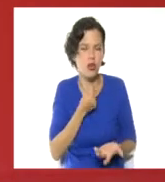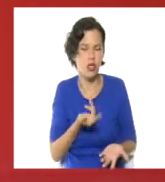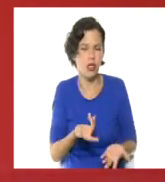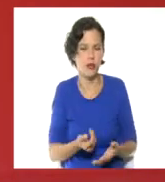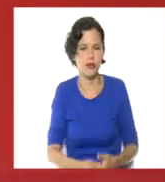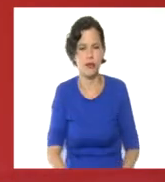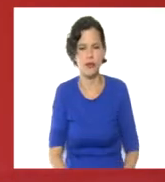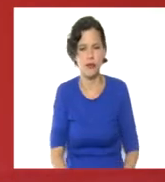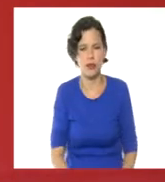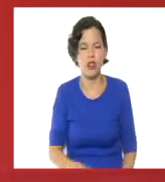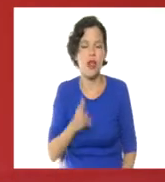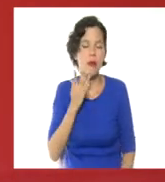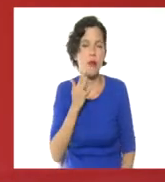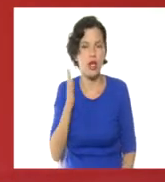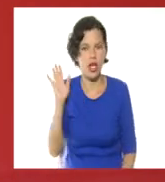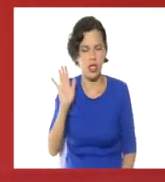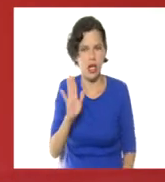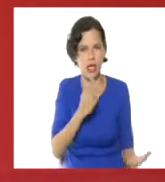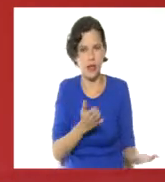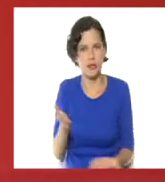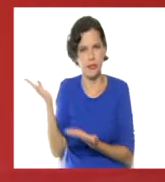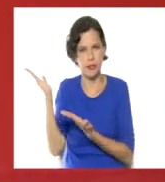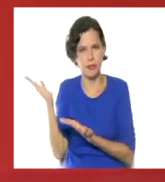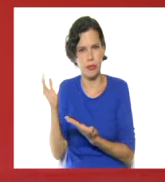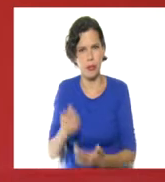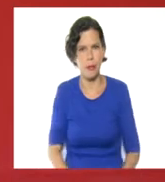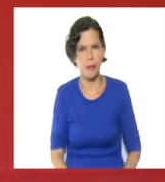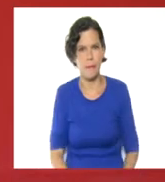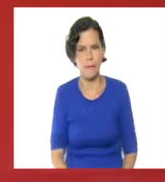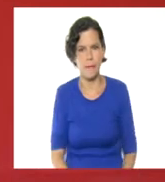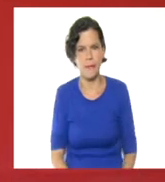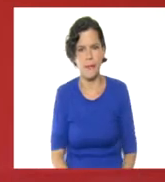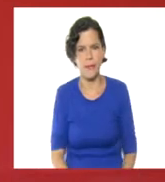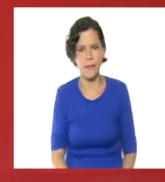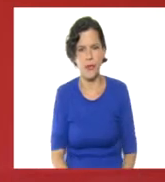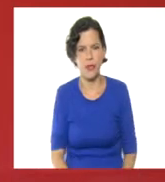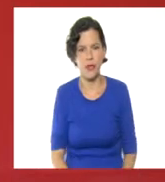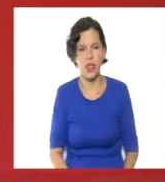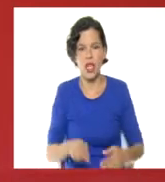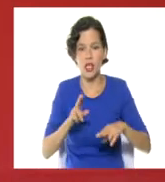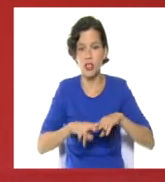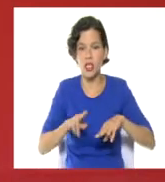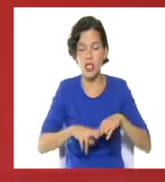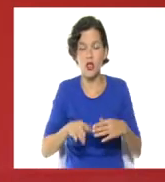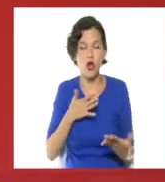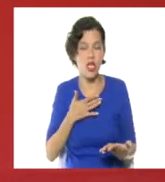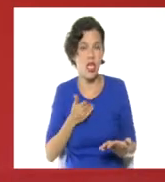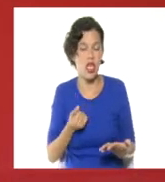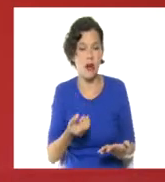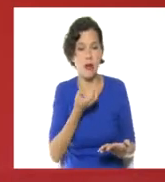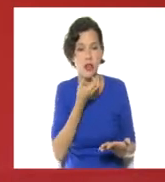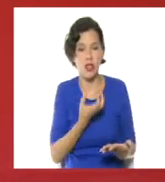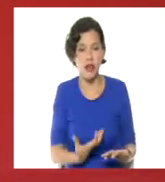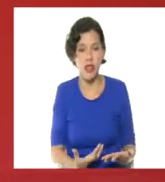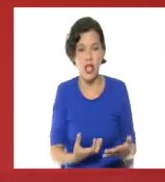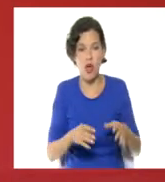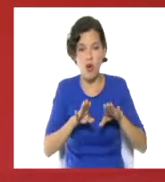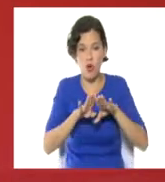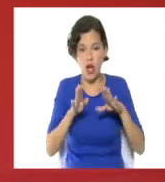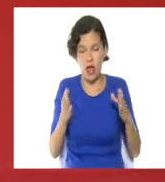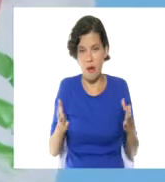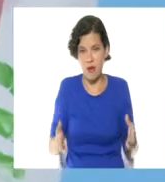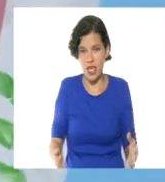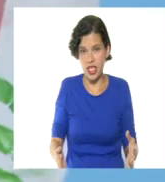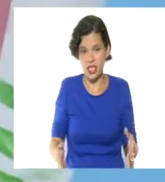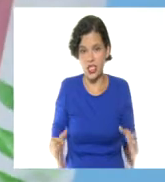por ejemplo, esta que yo les traje aquí a continuación. Este niño desea para su Navidad una mesa de